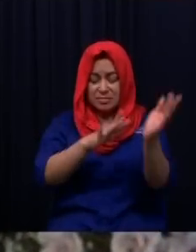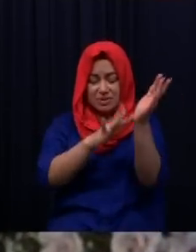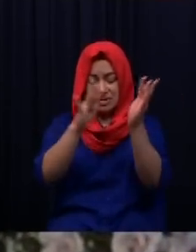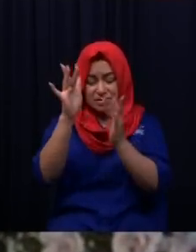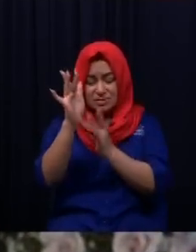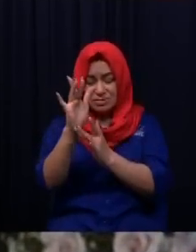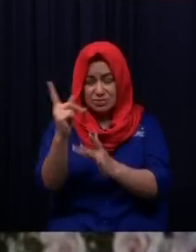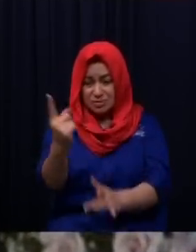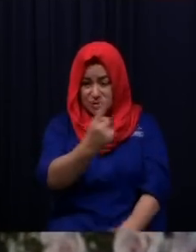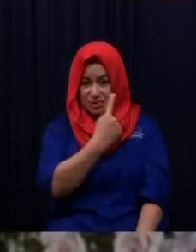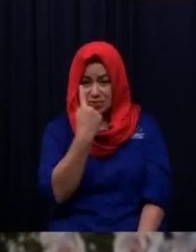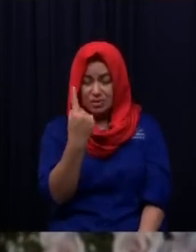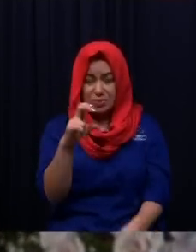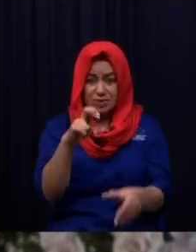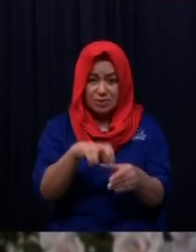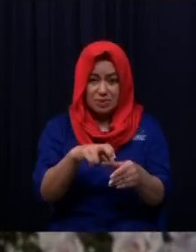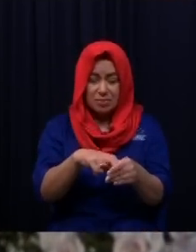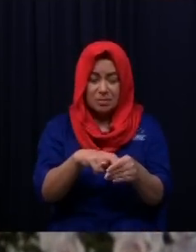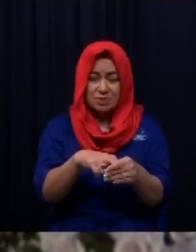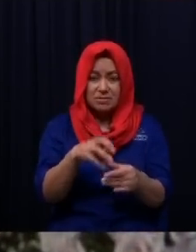Comamos todos del pan en este momento.